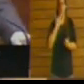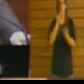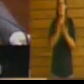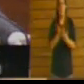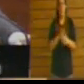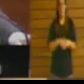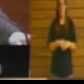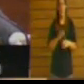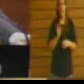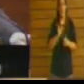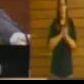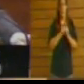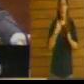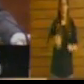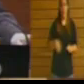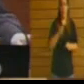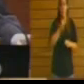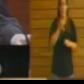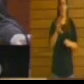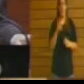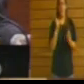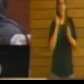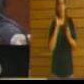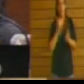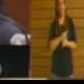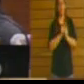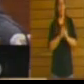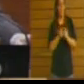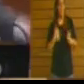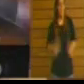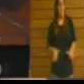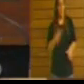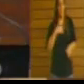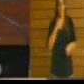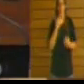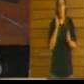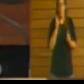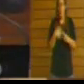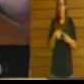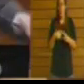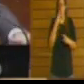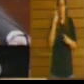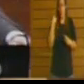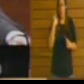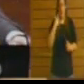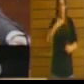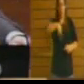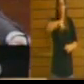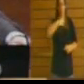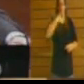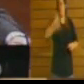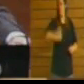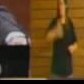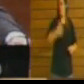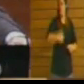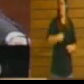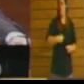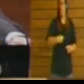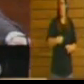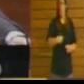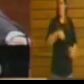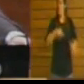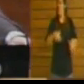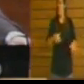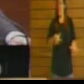ha cambiado. Por lo tanto, hay muchas cosas que se han cambiado. Que el año pasado ustedes defendían a ultranza, no se movían